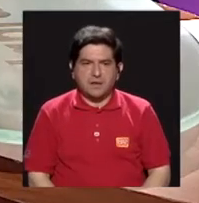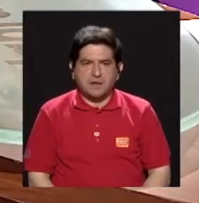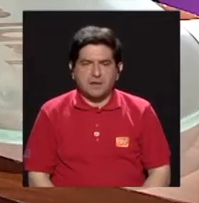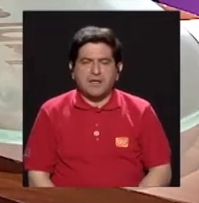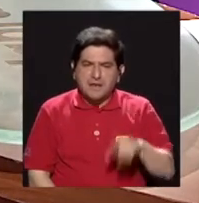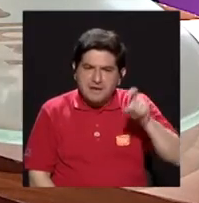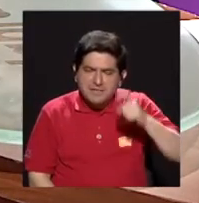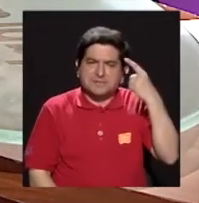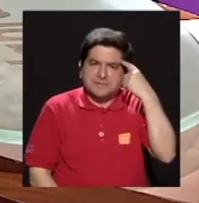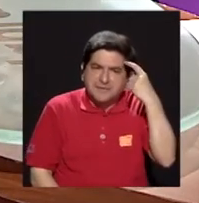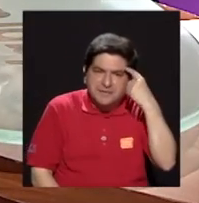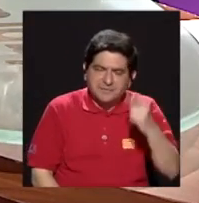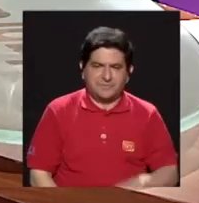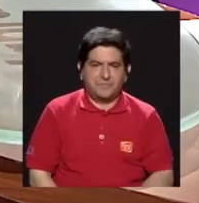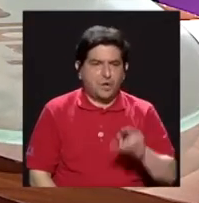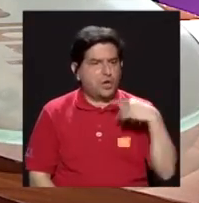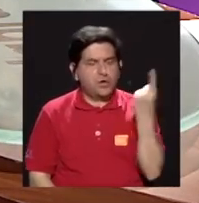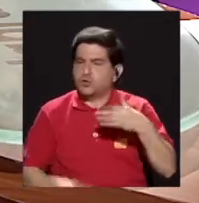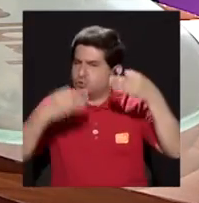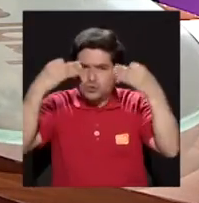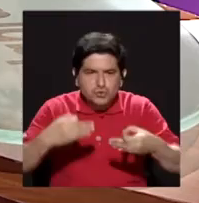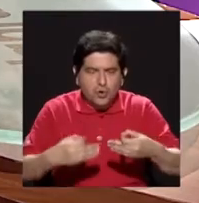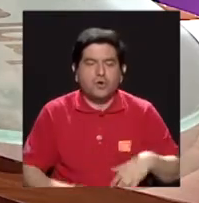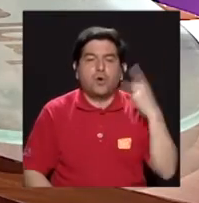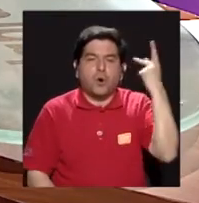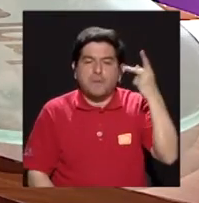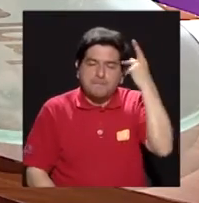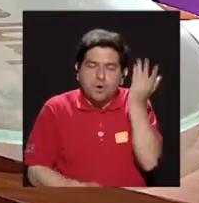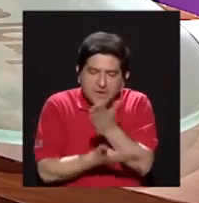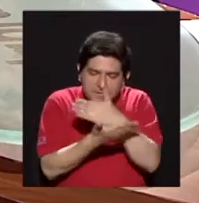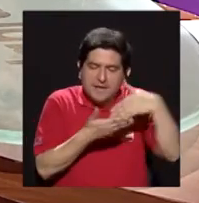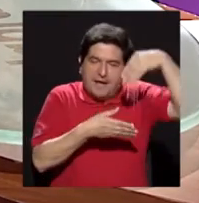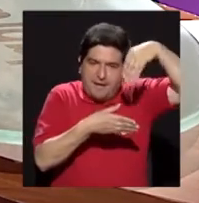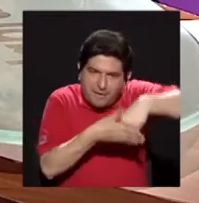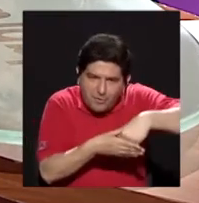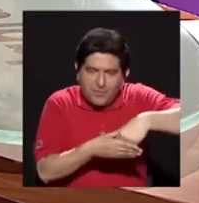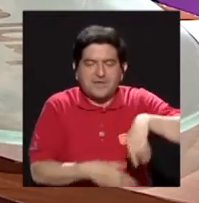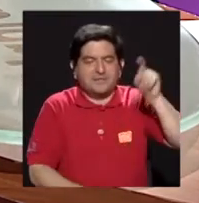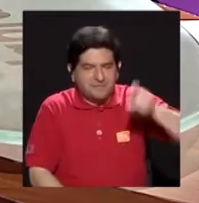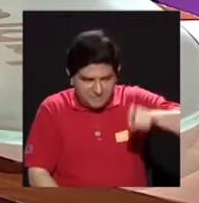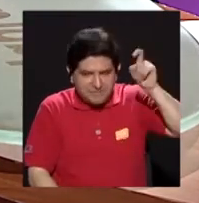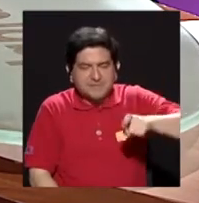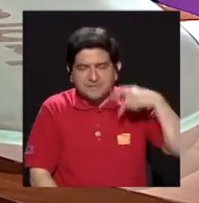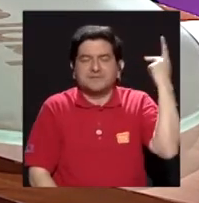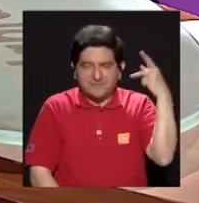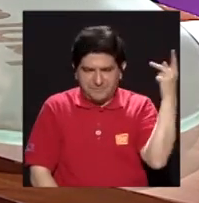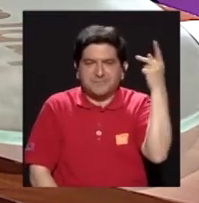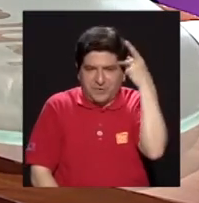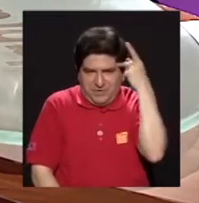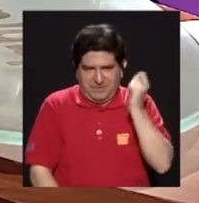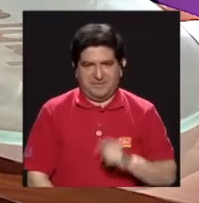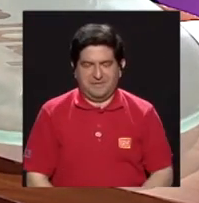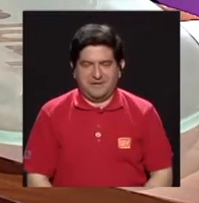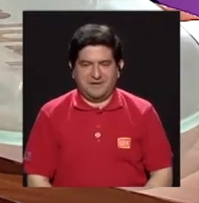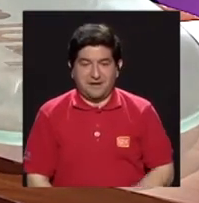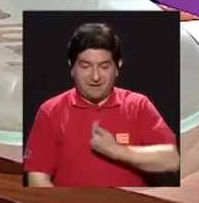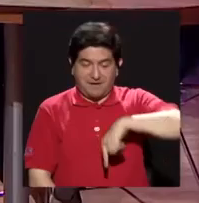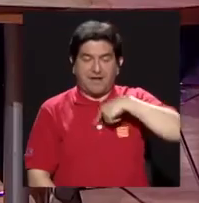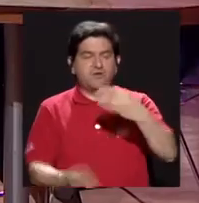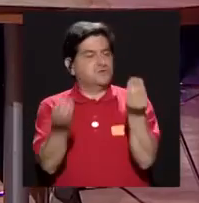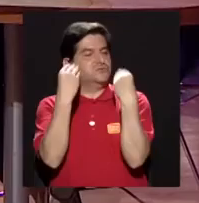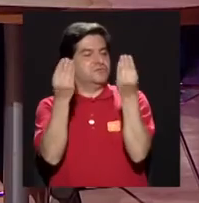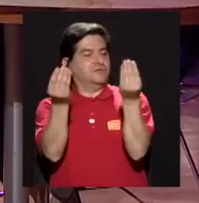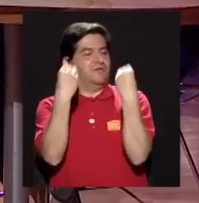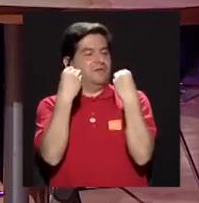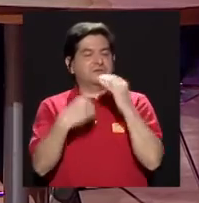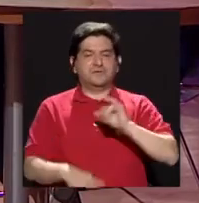más pensada, uh-huh, y no debería ser una directriz, debería ser una política. Tiene que ser una parte de una política. Tiene que ser una política que precisamente, uh-huh, nos enseñe y